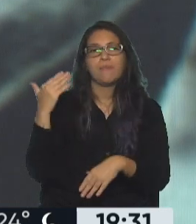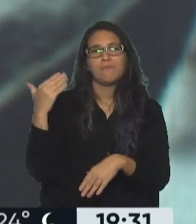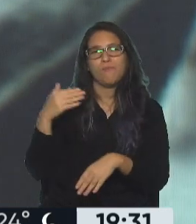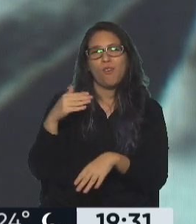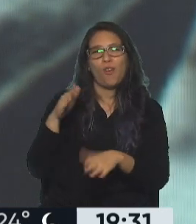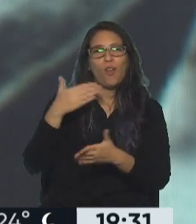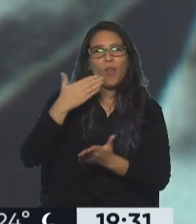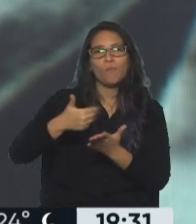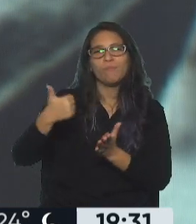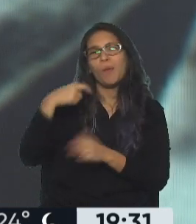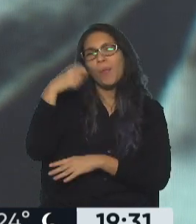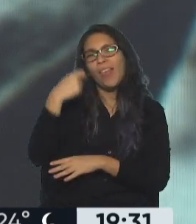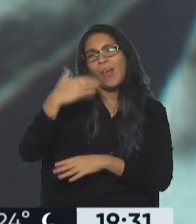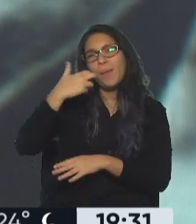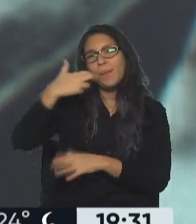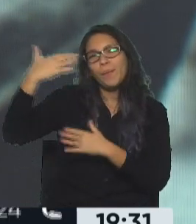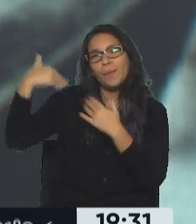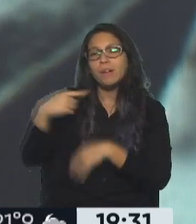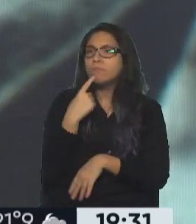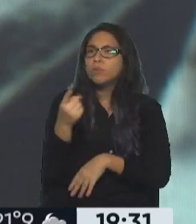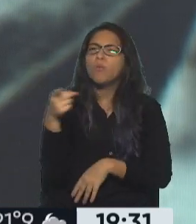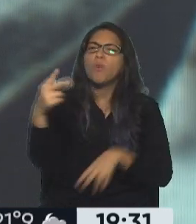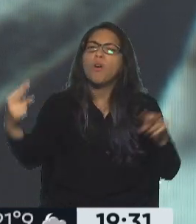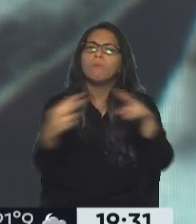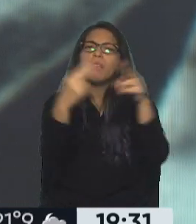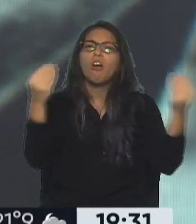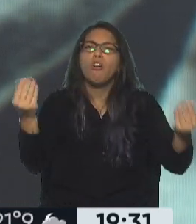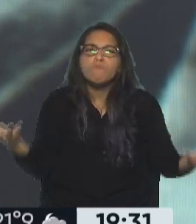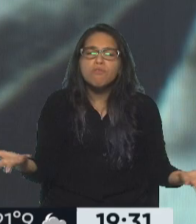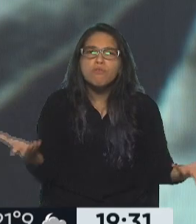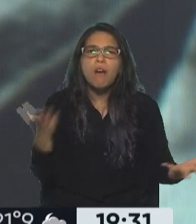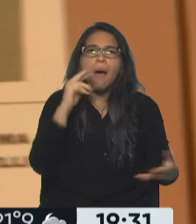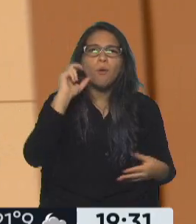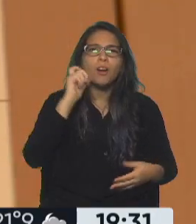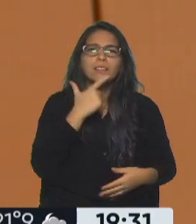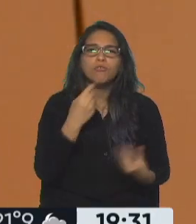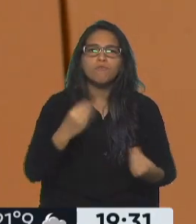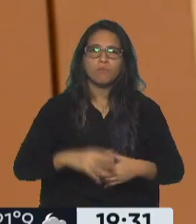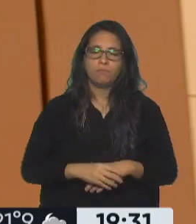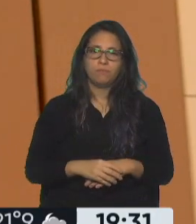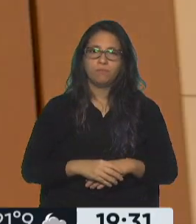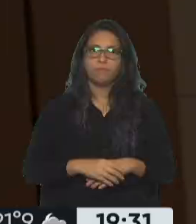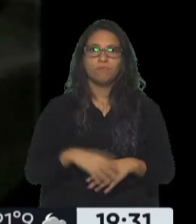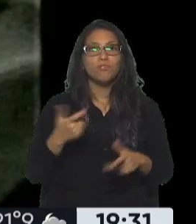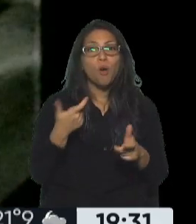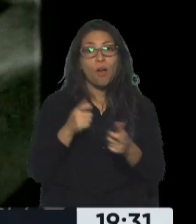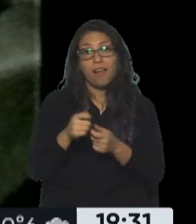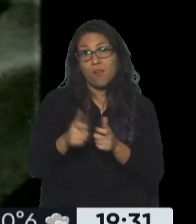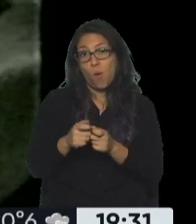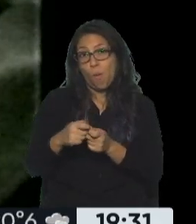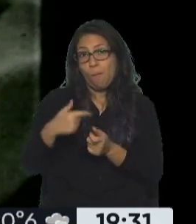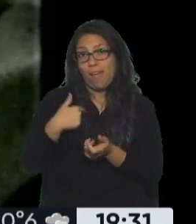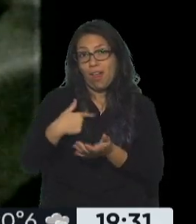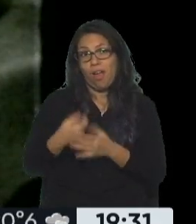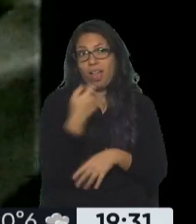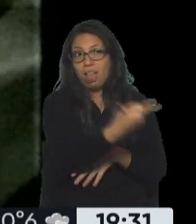pública y se le preguntó usted cómo lo conoció a Don Jorge Luis a ver el teléfono pero yo estaba